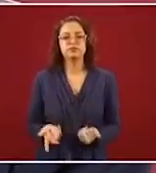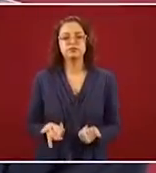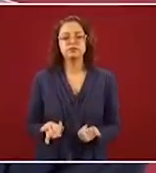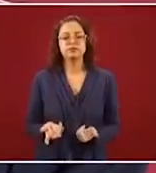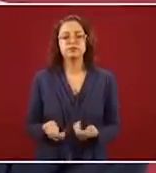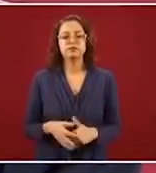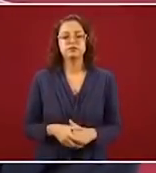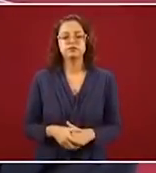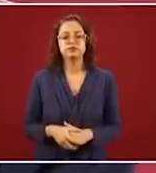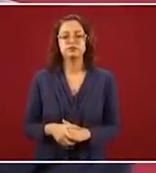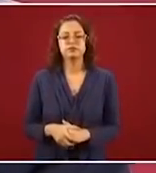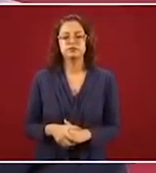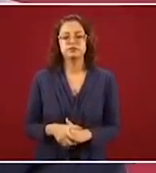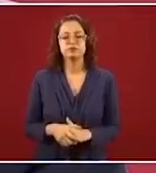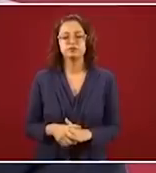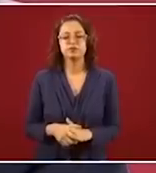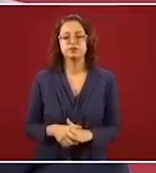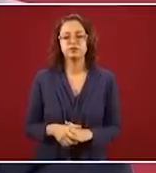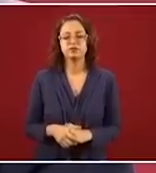donde